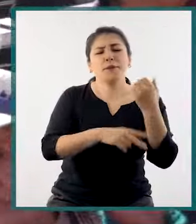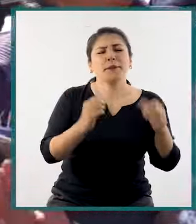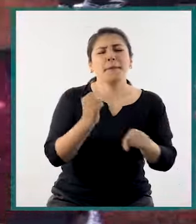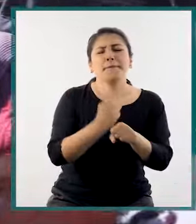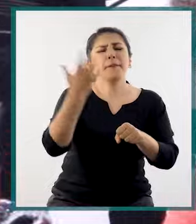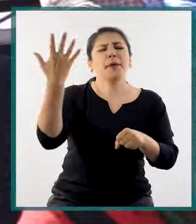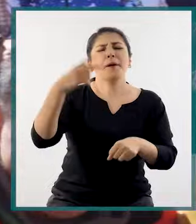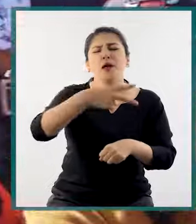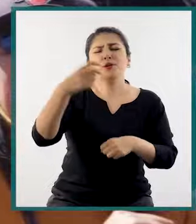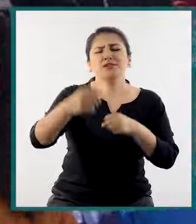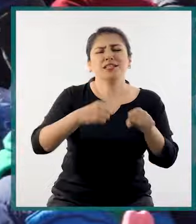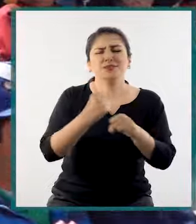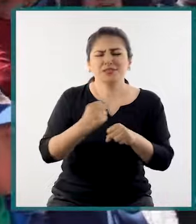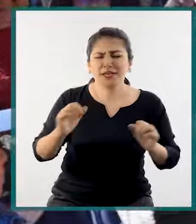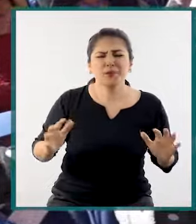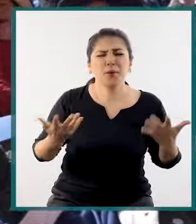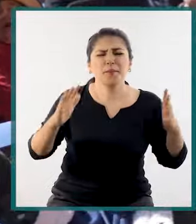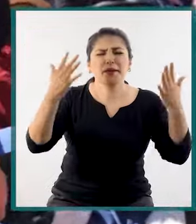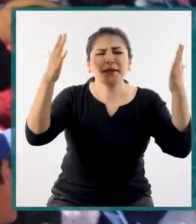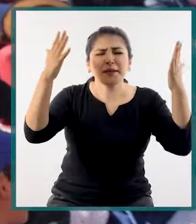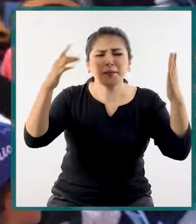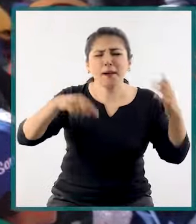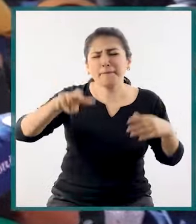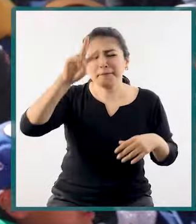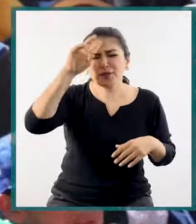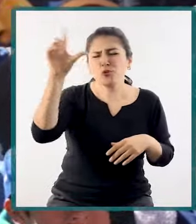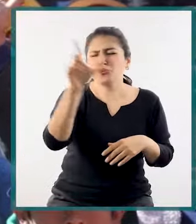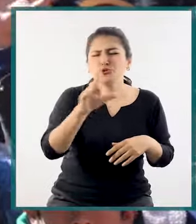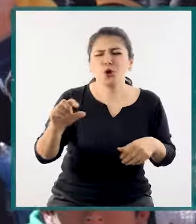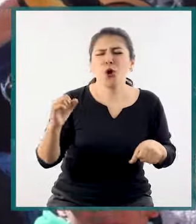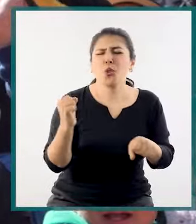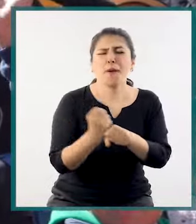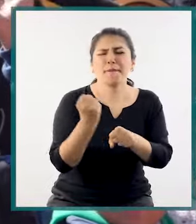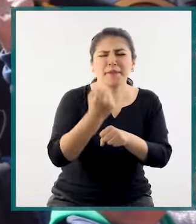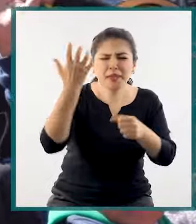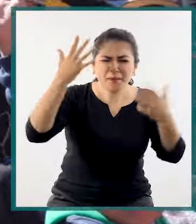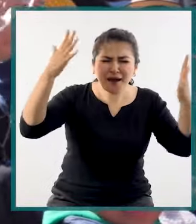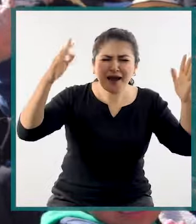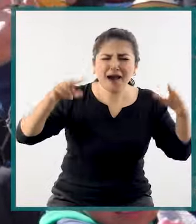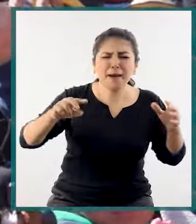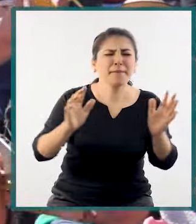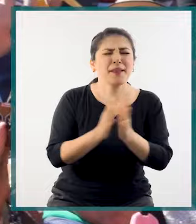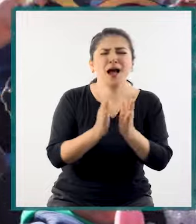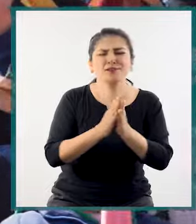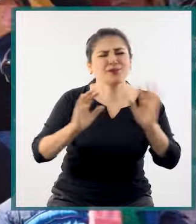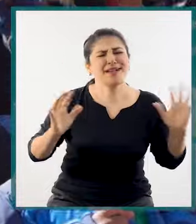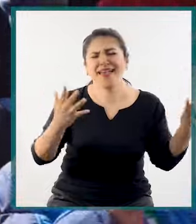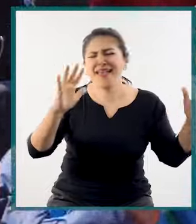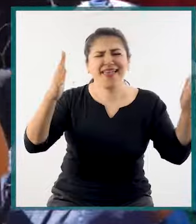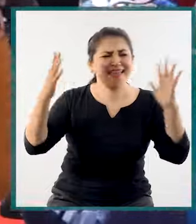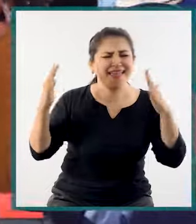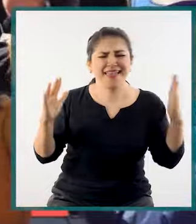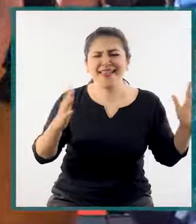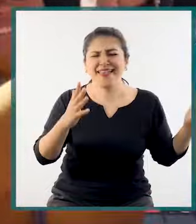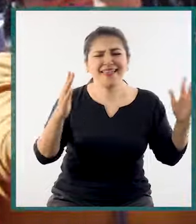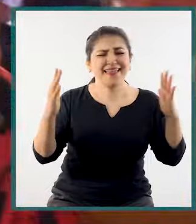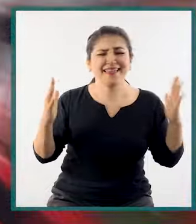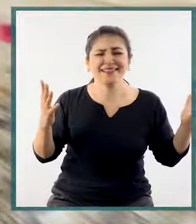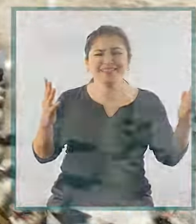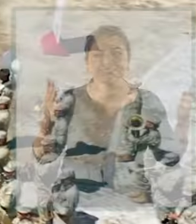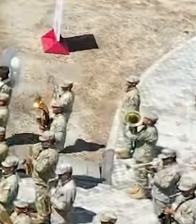viva el Bicentenario! ¡Que viva el Perú! ¡Aplauso por el Perú!